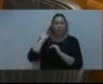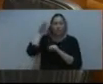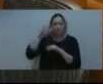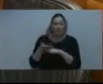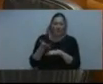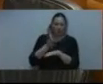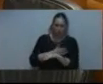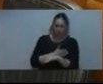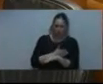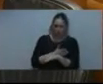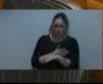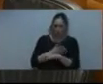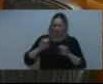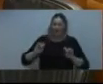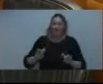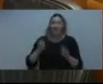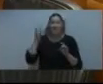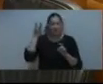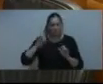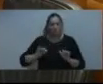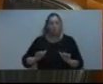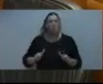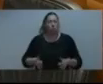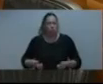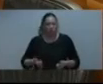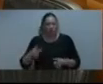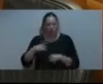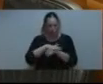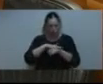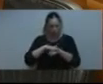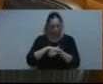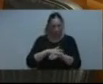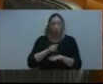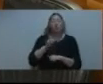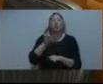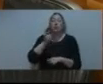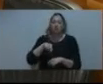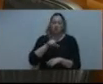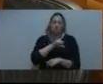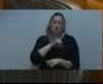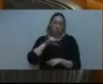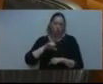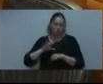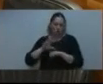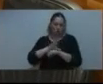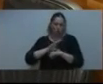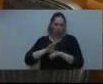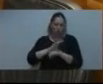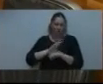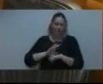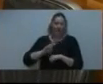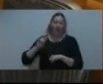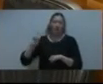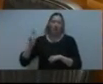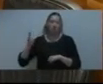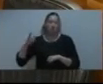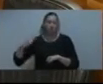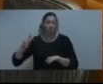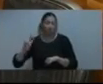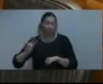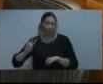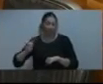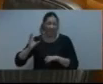queremos impulsar desde nuestro Gobierno y particularmente desde nuestra Consejería y Viceconsejería de Cultura